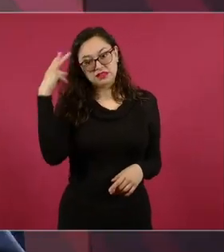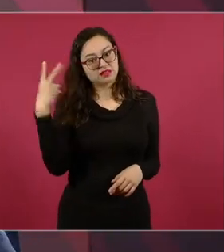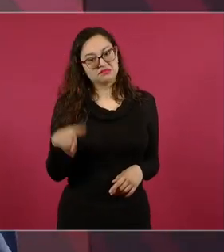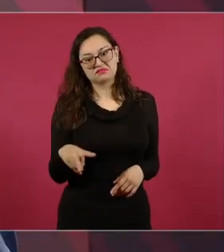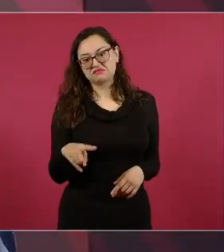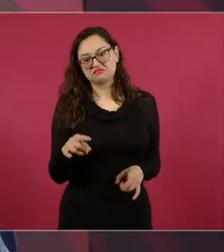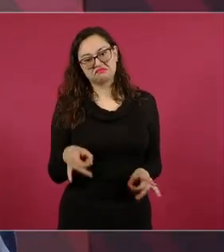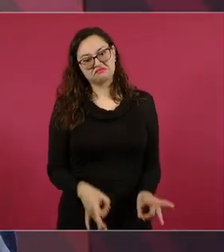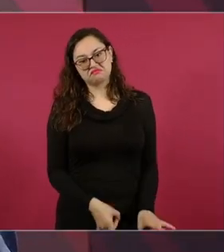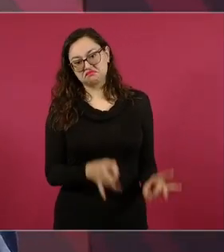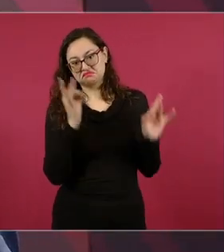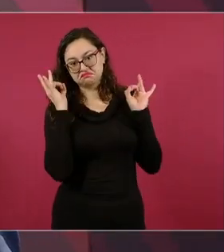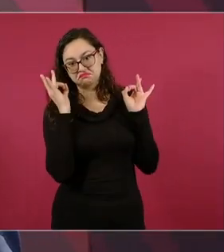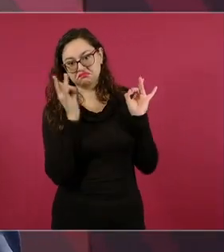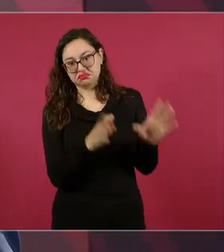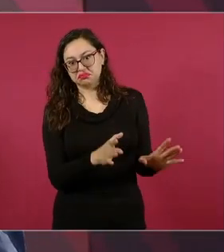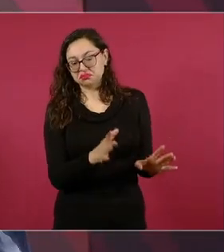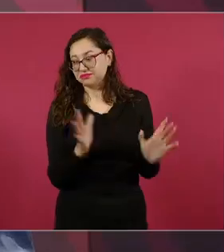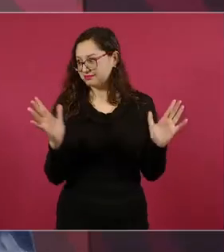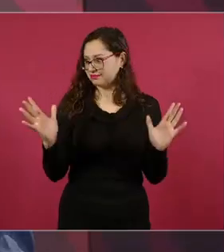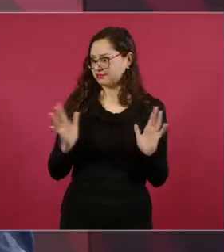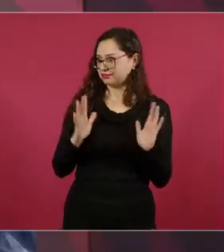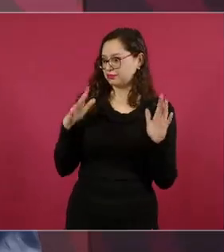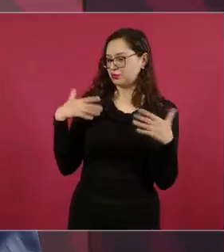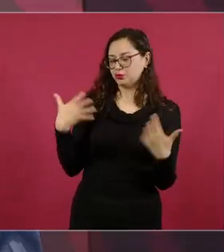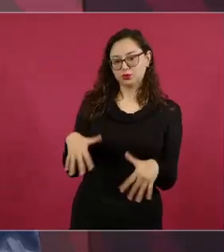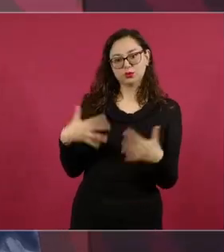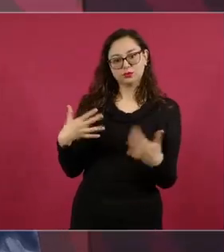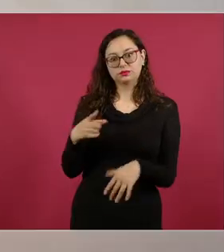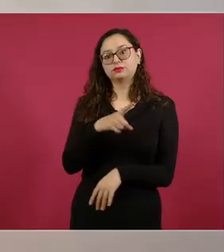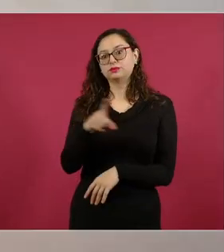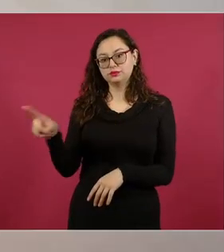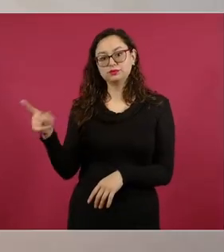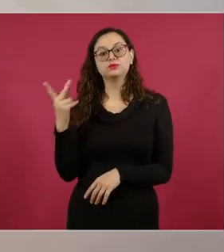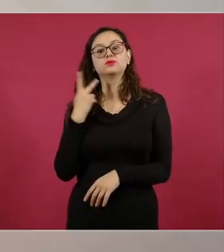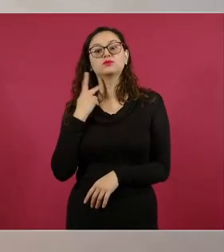fenómeno, es un pueblo muy politizado, muy consciente,